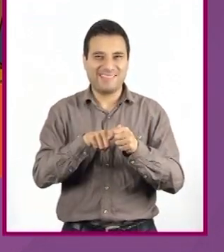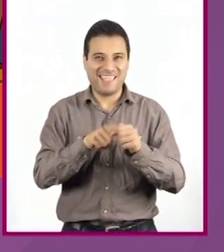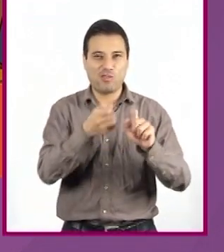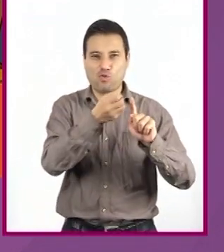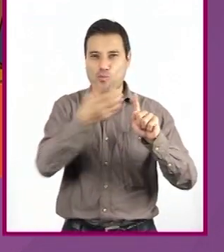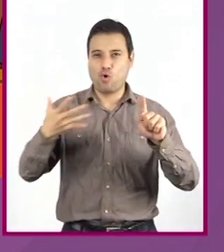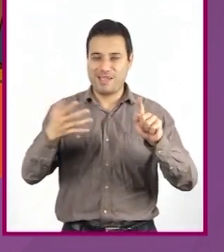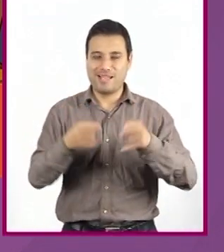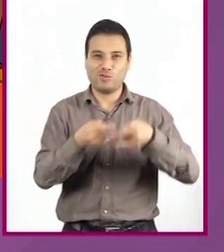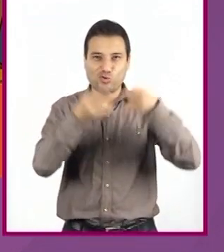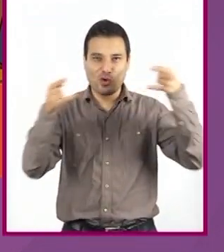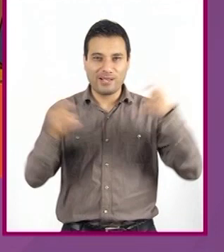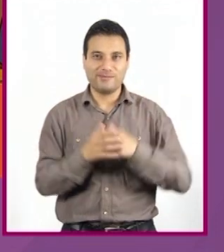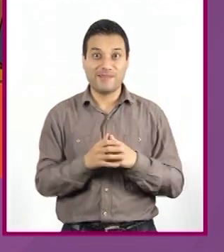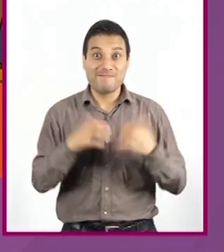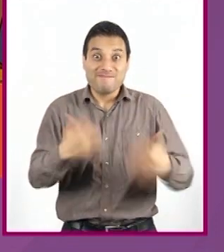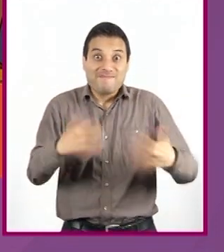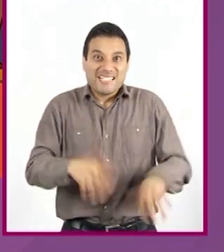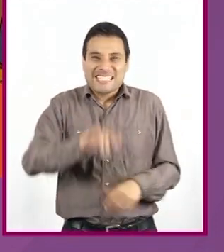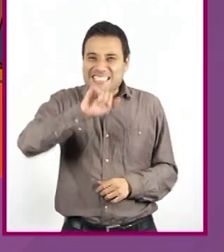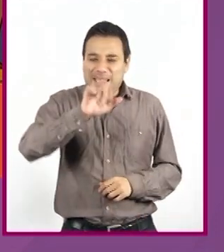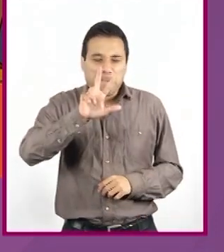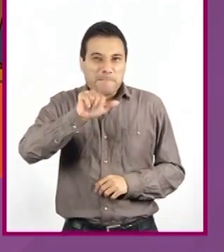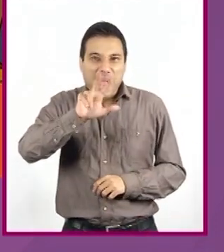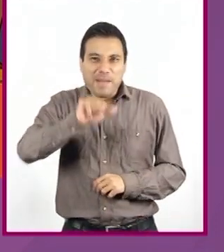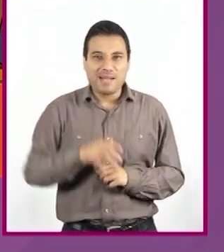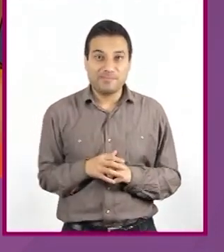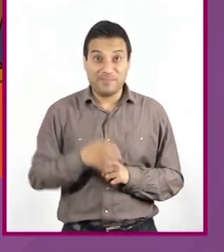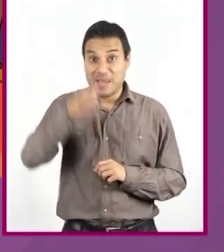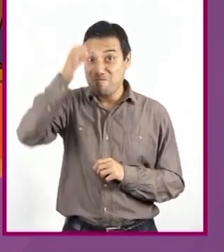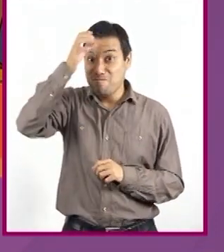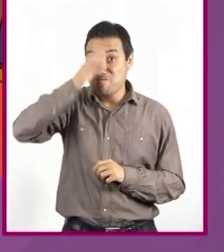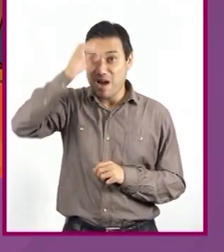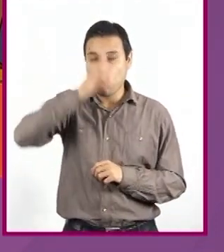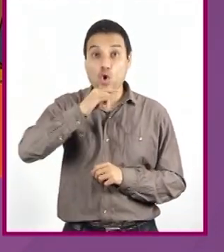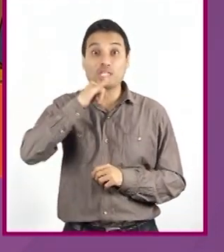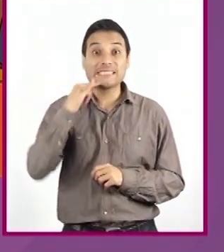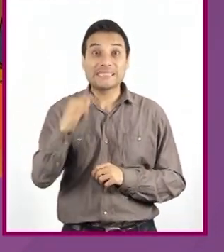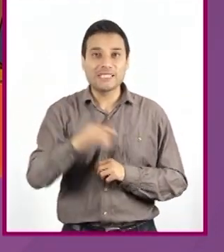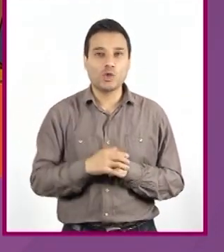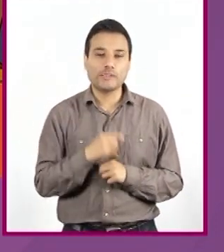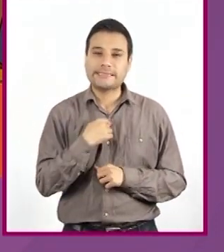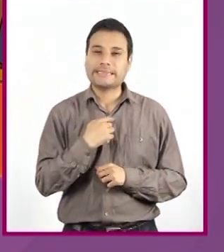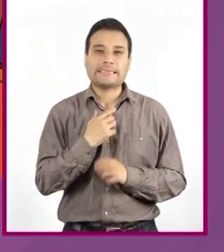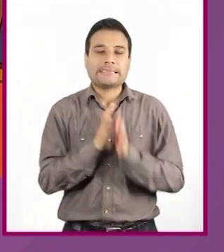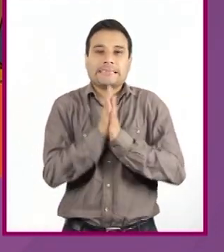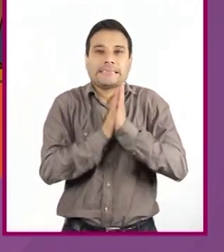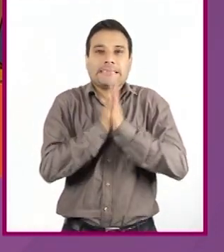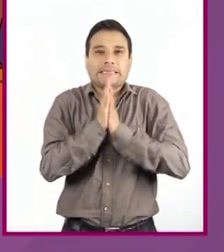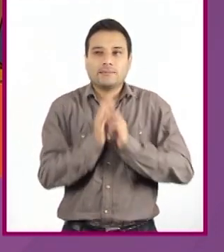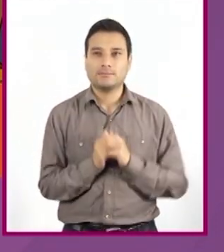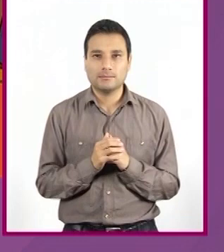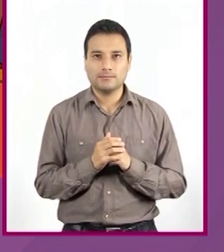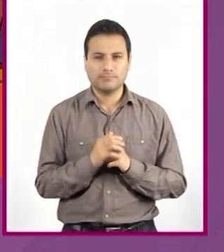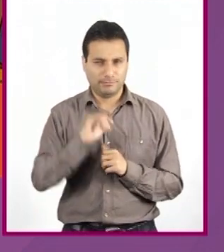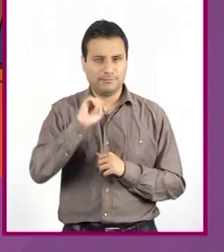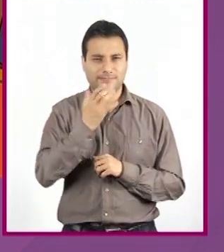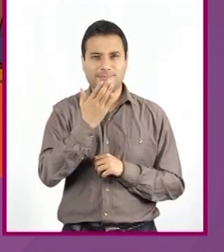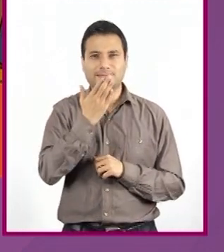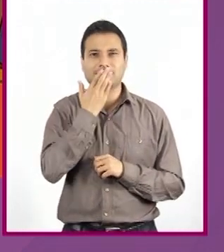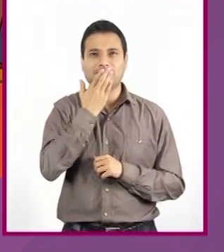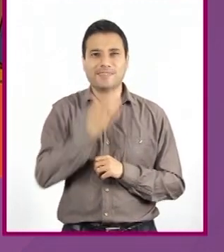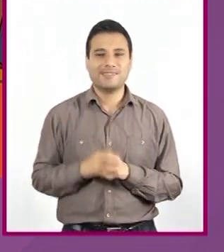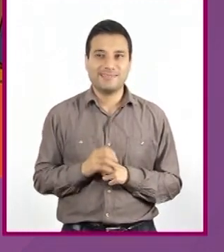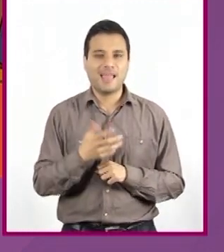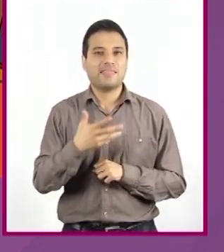Historia. ¡Sale! ¿Y nos comemos un mango con chilito? Es que no sé por qué se me antojó. Ah, sí. Mira, ahí tengo del